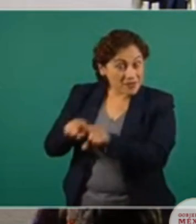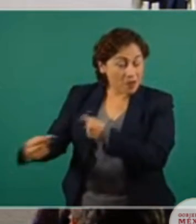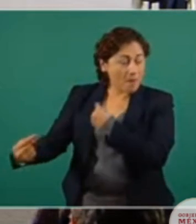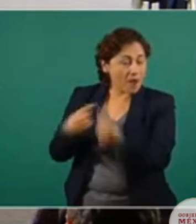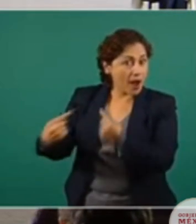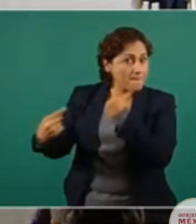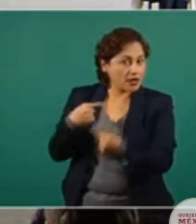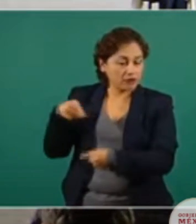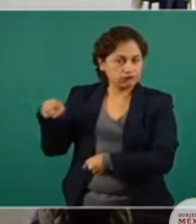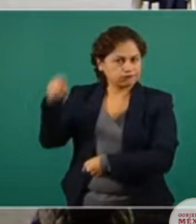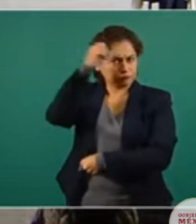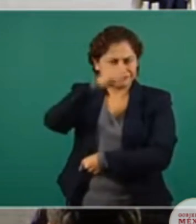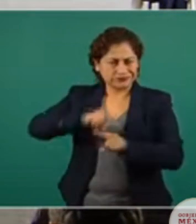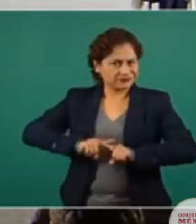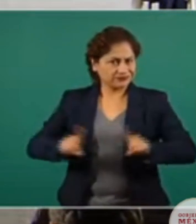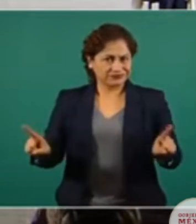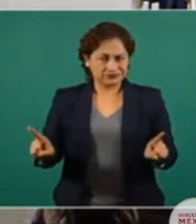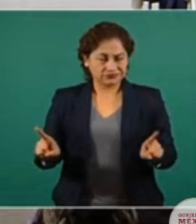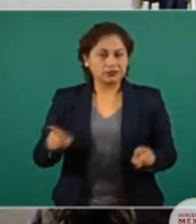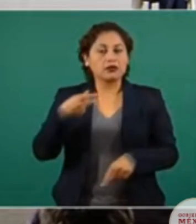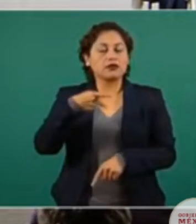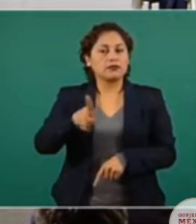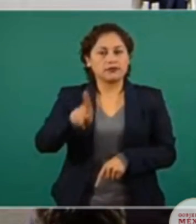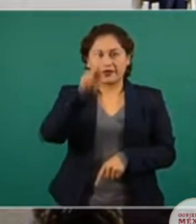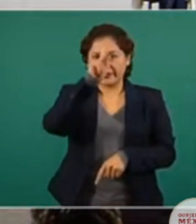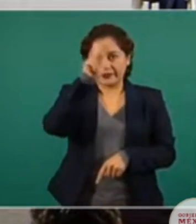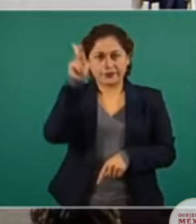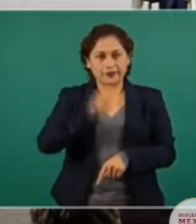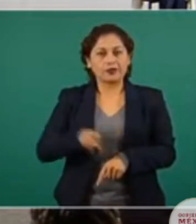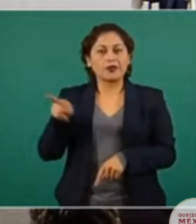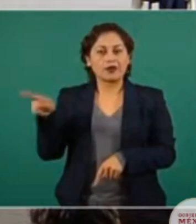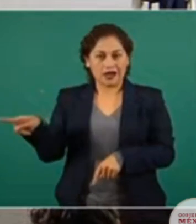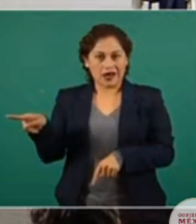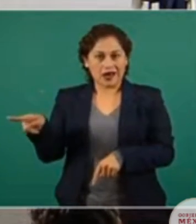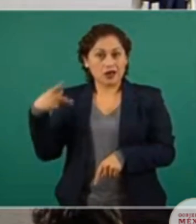expresándose de manera vulgar